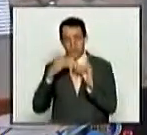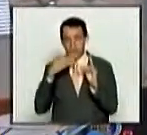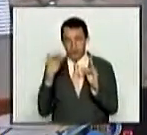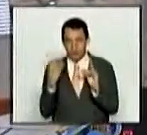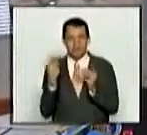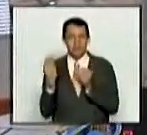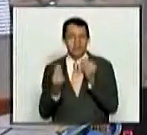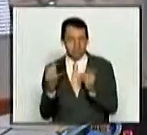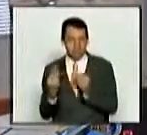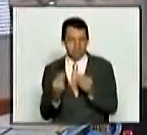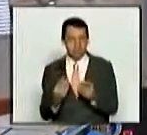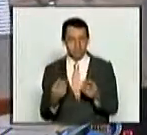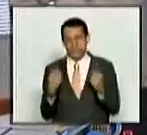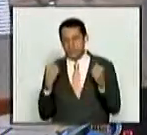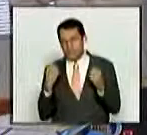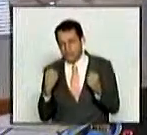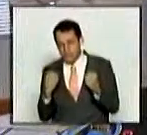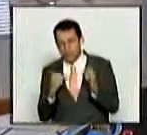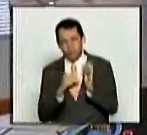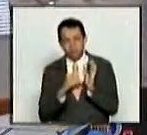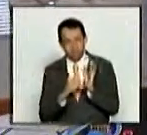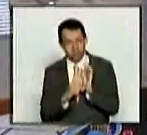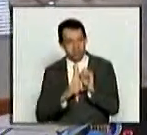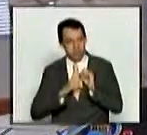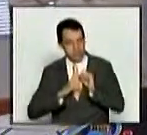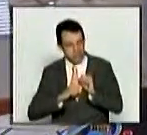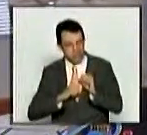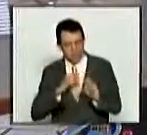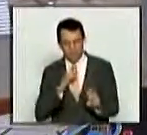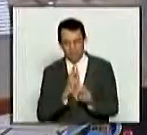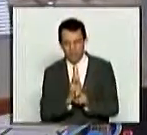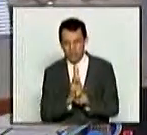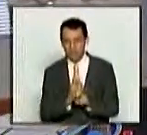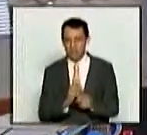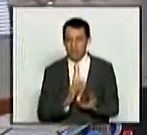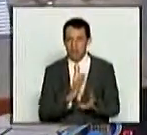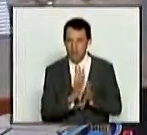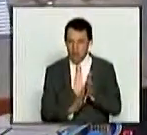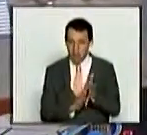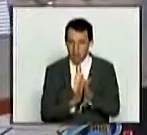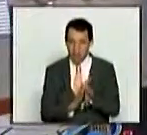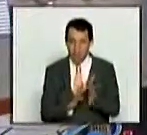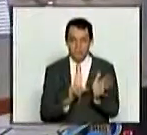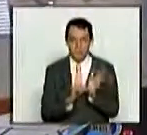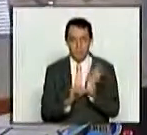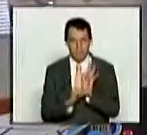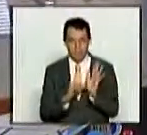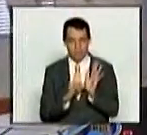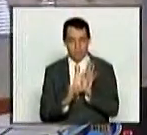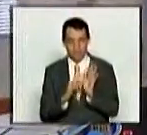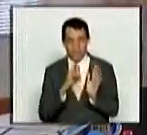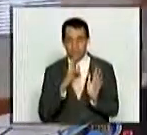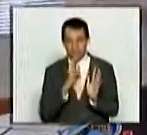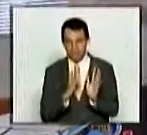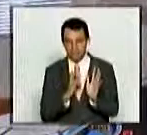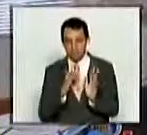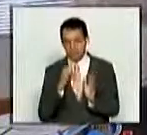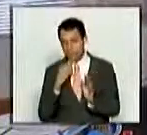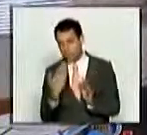vamos a liberar la tensión de la cadera y luego vamos a liberar la tensión lumbal, que es donde él tiene concentrado el dolor.